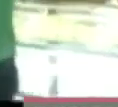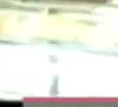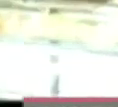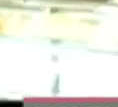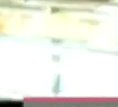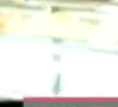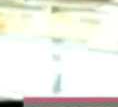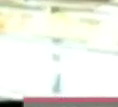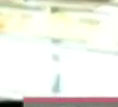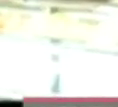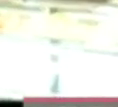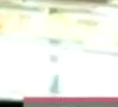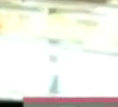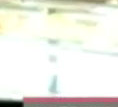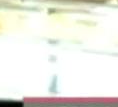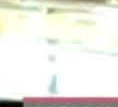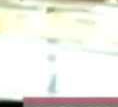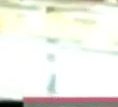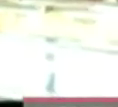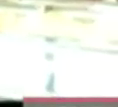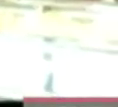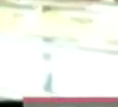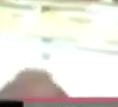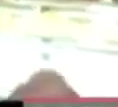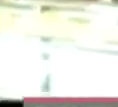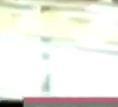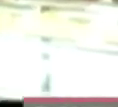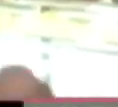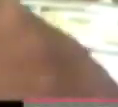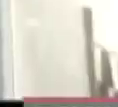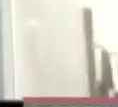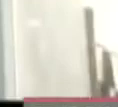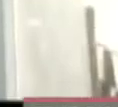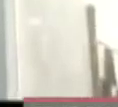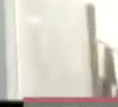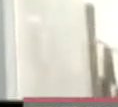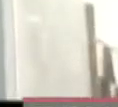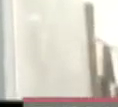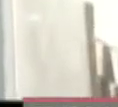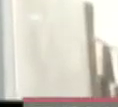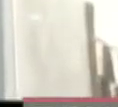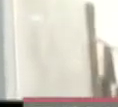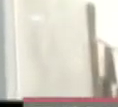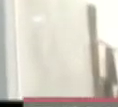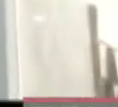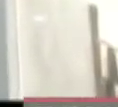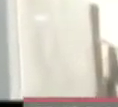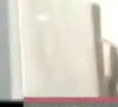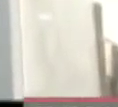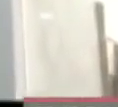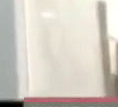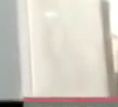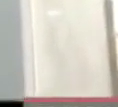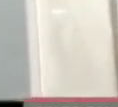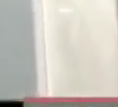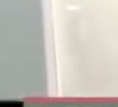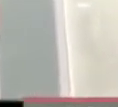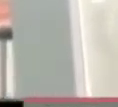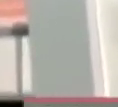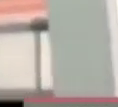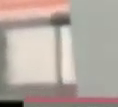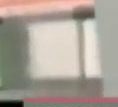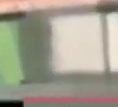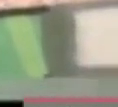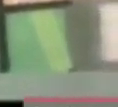que viene para acá, quiere ir a su casa, puede pasar por aquí, compra su pan, pasa por la farmacia, compra cualquier artículo